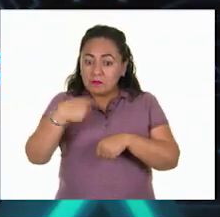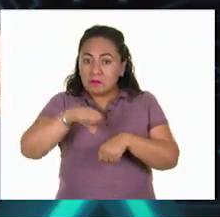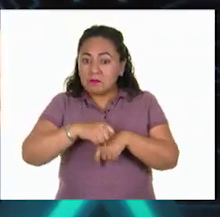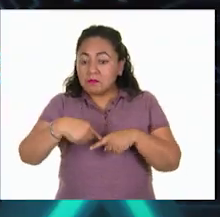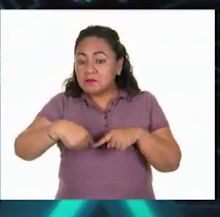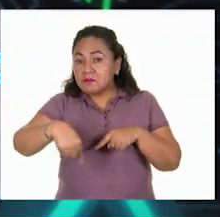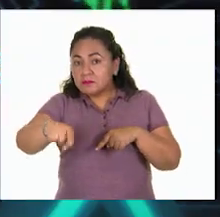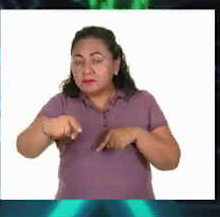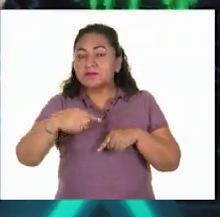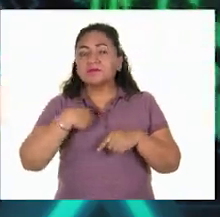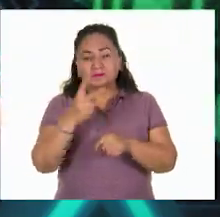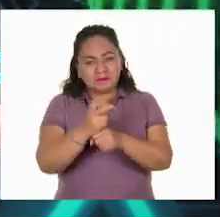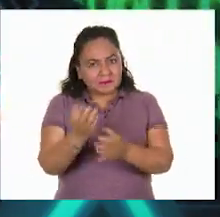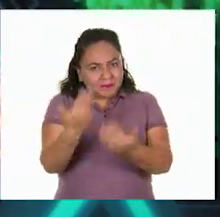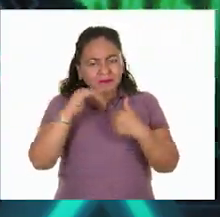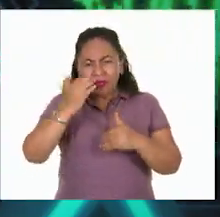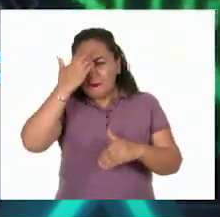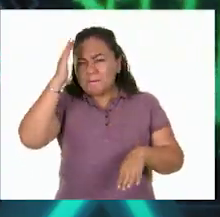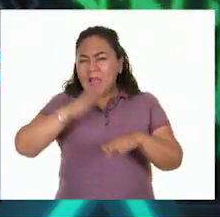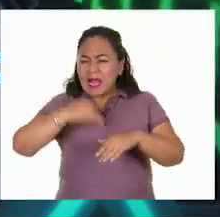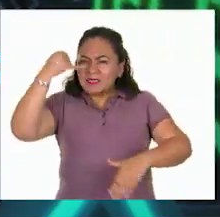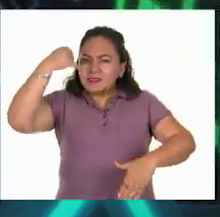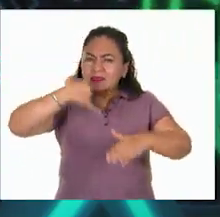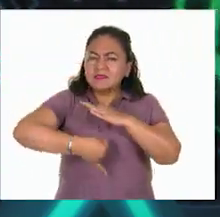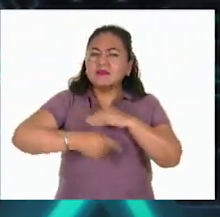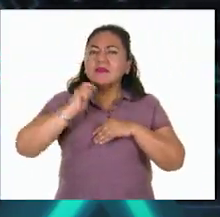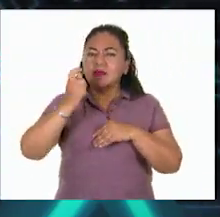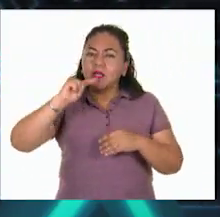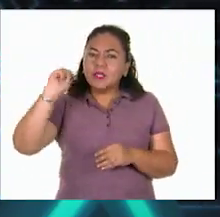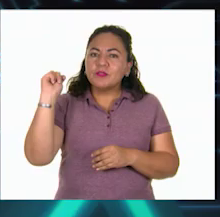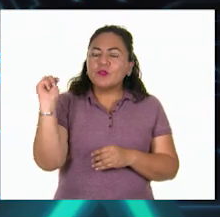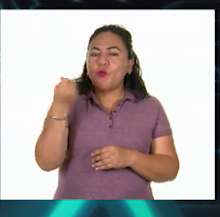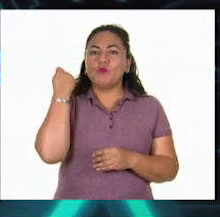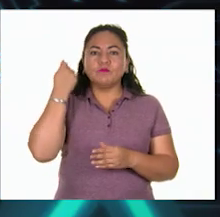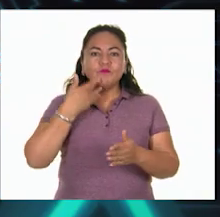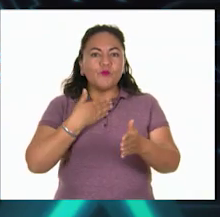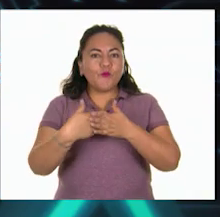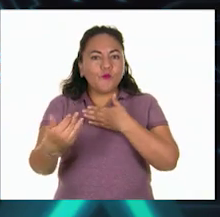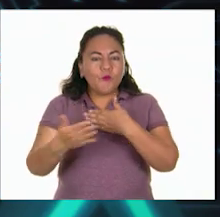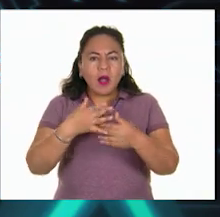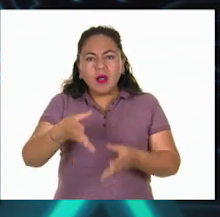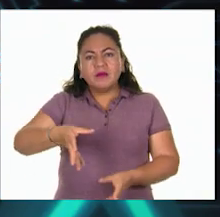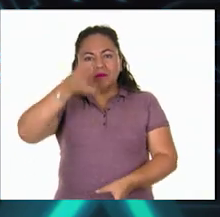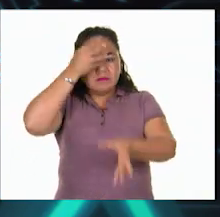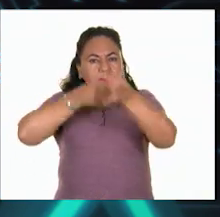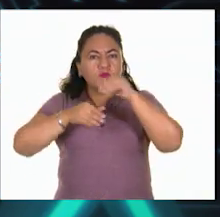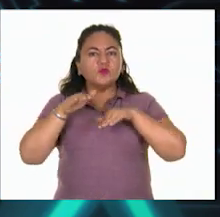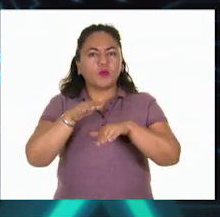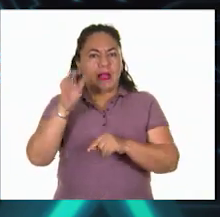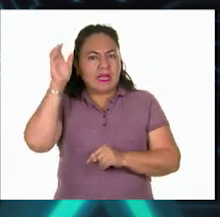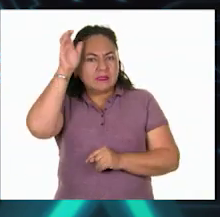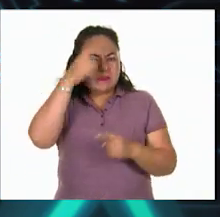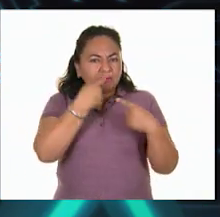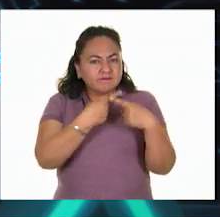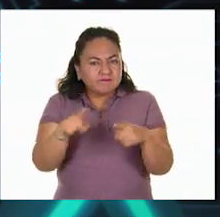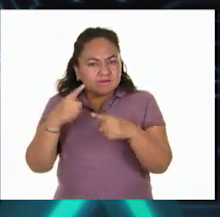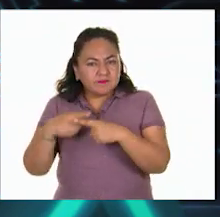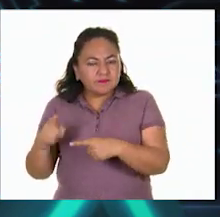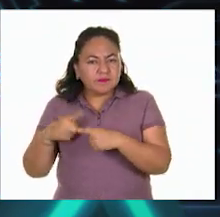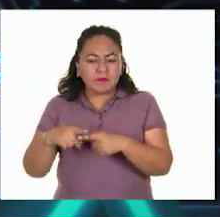te invitamos a conocer mucho más sobre el mundo de la tecnología. Aprenderemos sobre las ciencias de